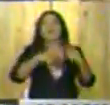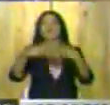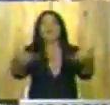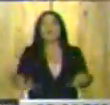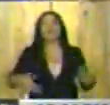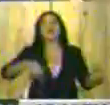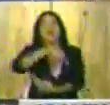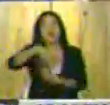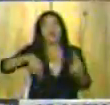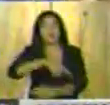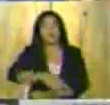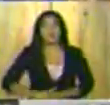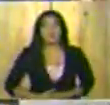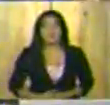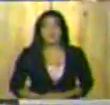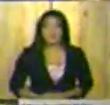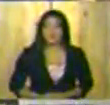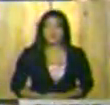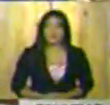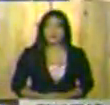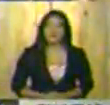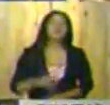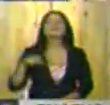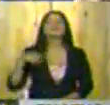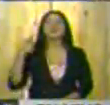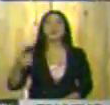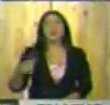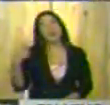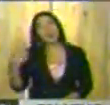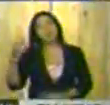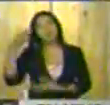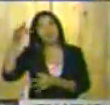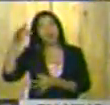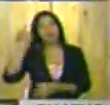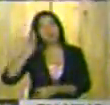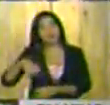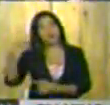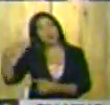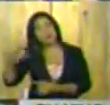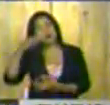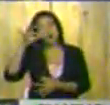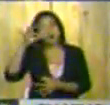en revolución, camarada. Luego